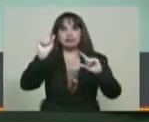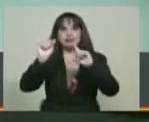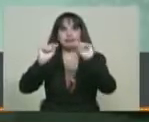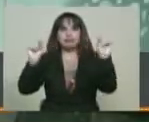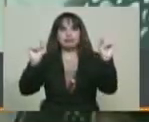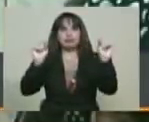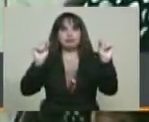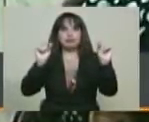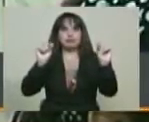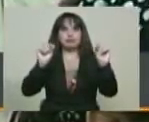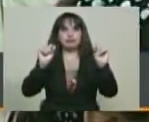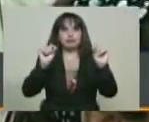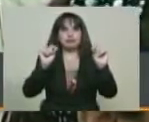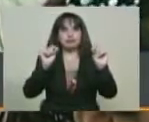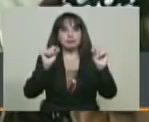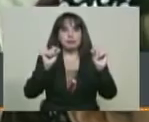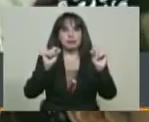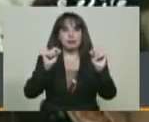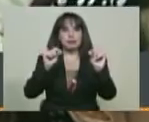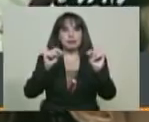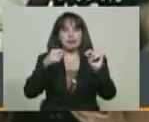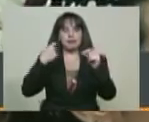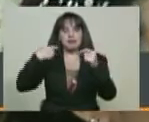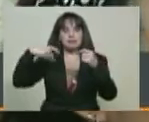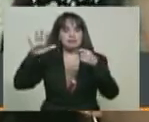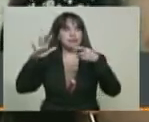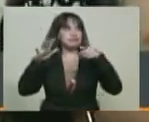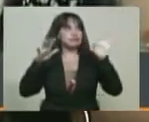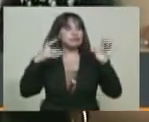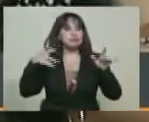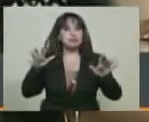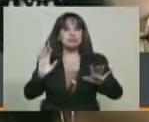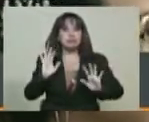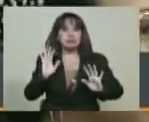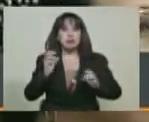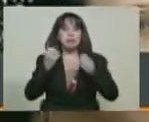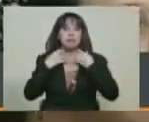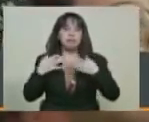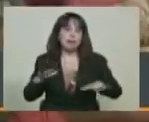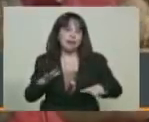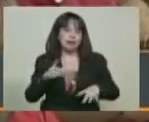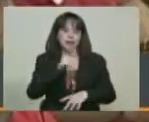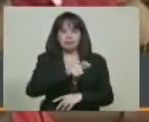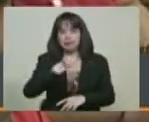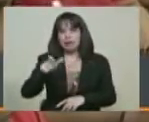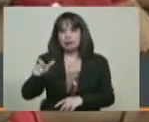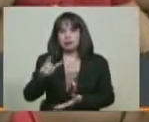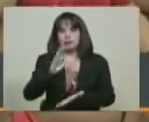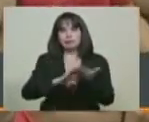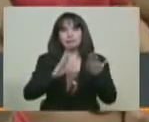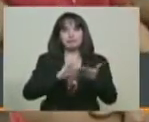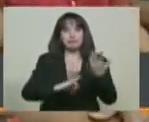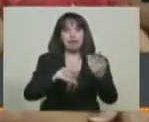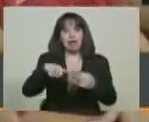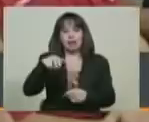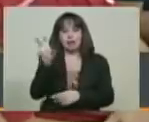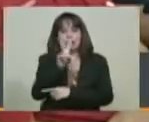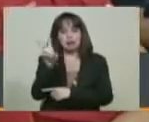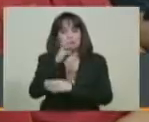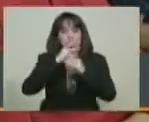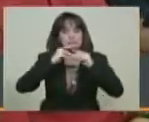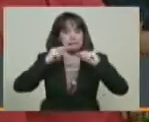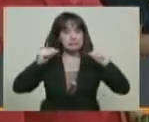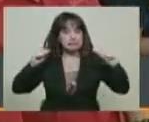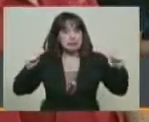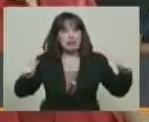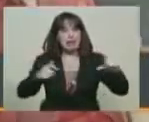Se va desgajando y van quedando pedazos tirados a lo largo de este territorio inmenso de